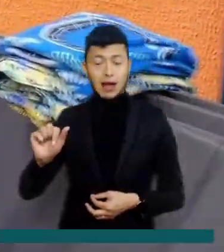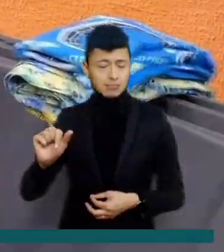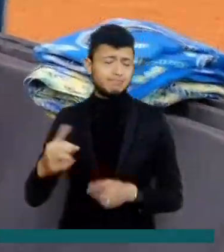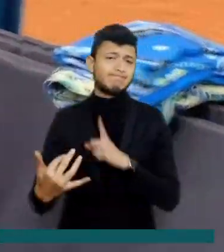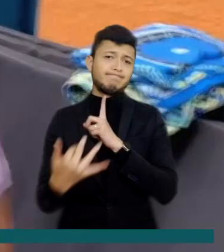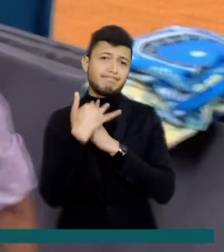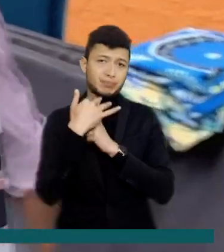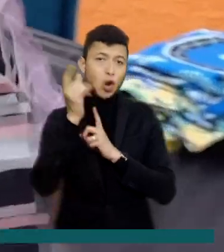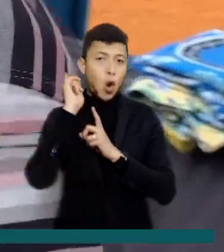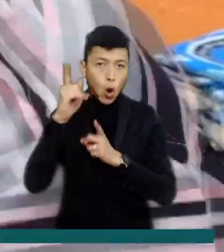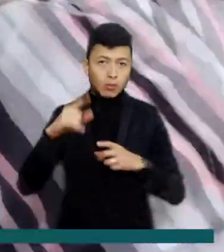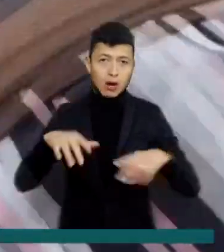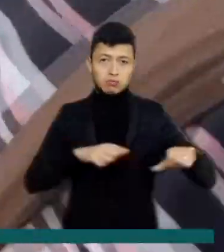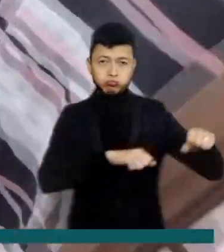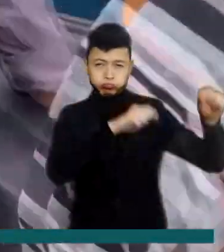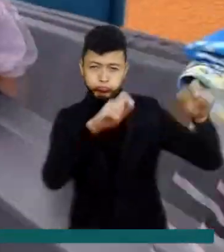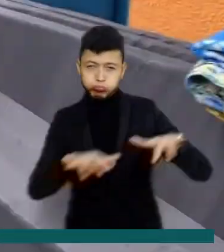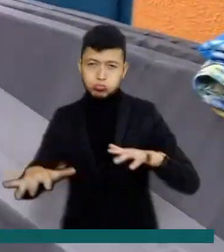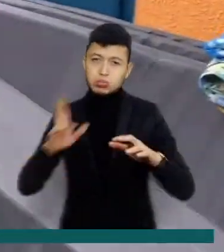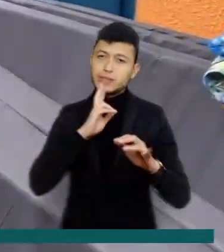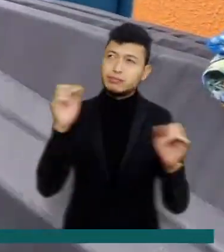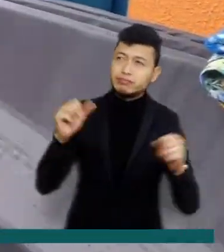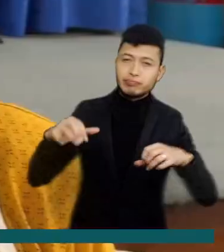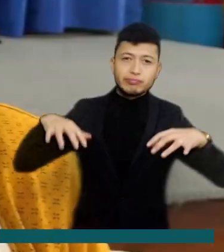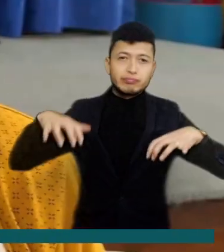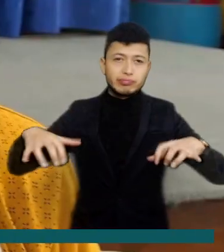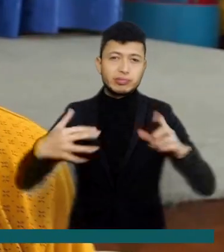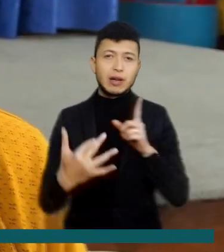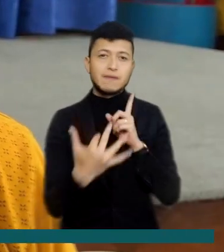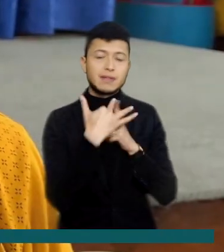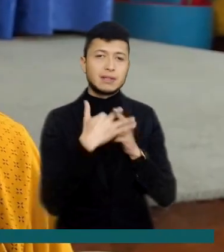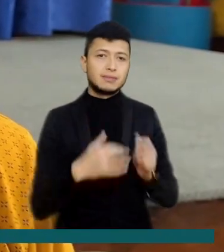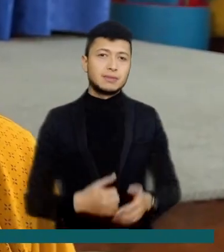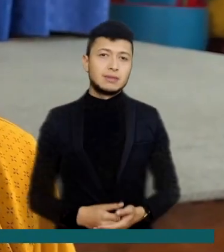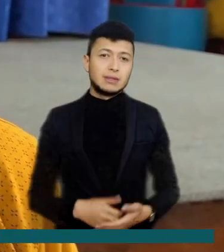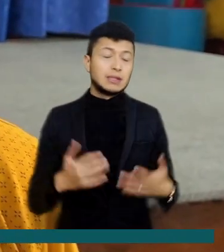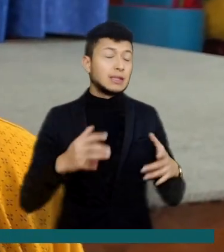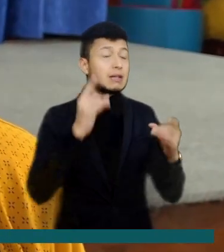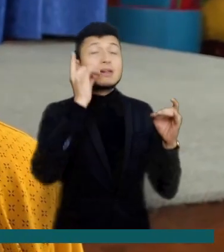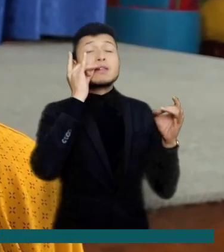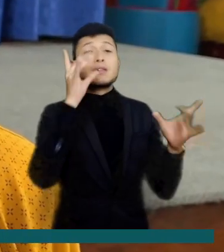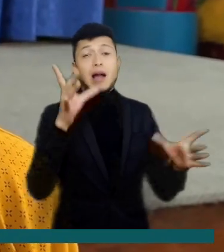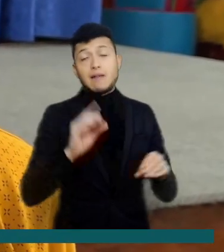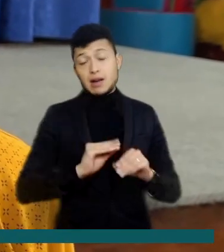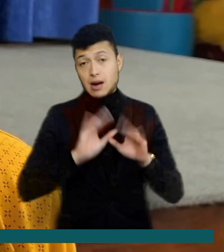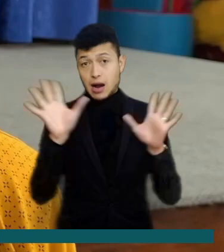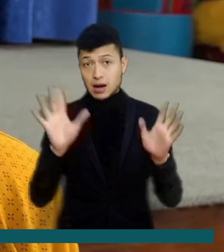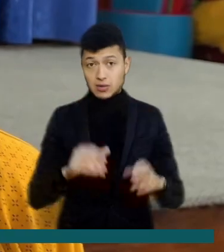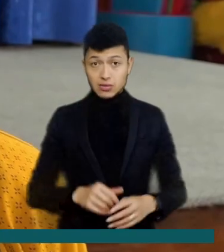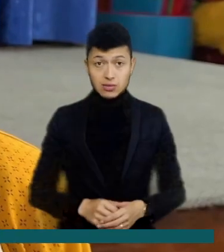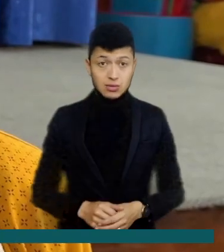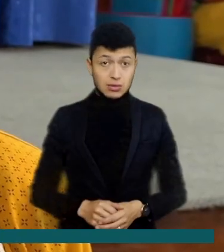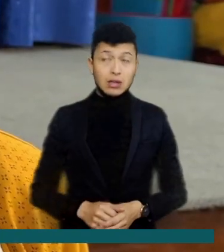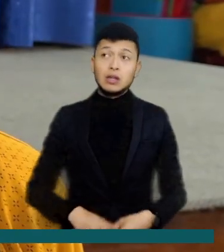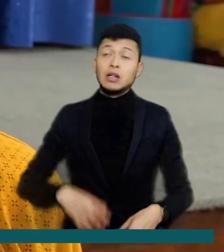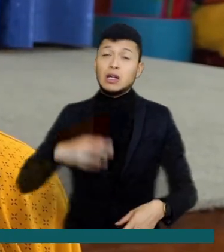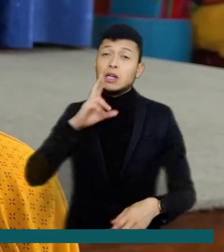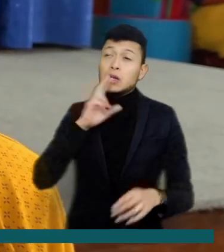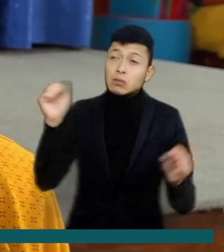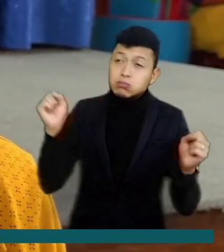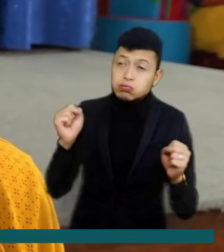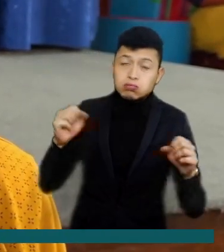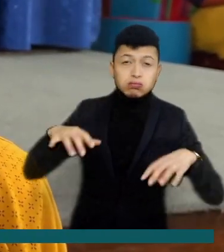afectado en los últimos días por cuenta de la ola invernal. Muy crítico, claro, porque es que está muy duro la